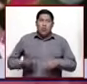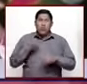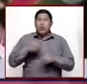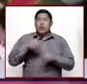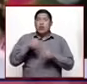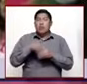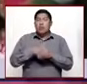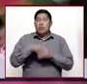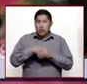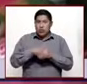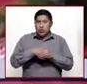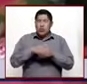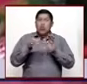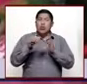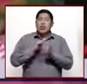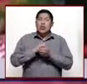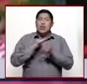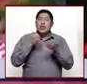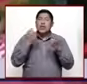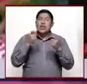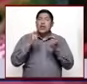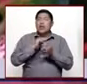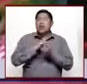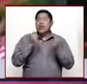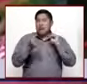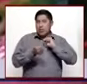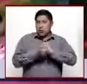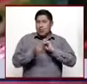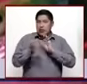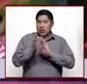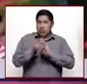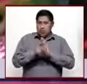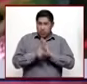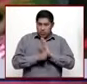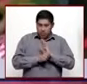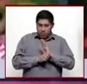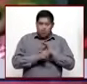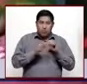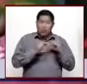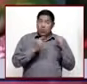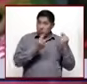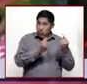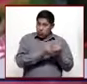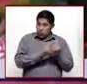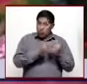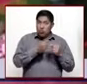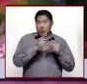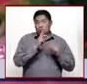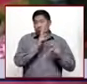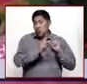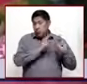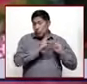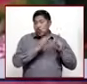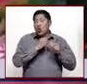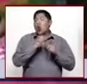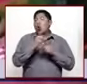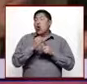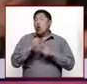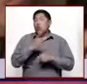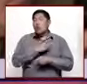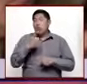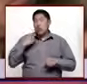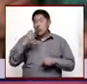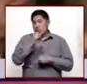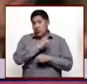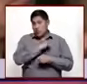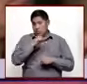referéndum constitucional aprobatorio convocado por iniciativa popular o a través de la Asamblea Legislativa Plurinacional,